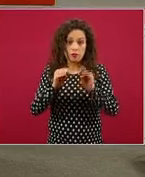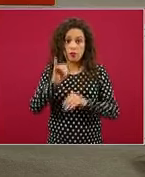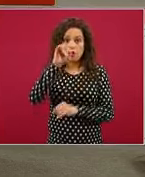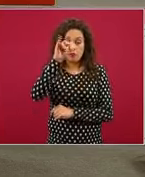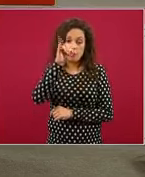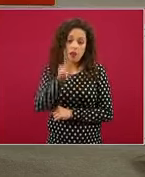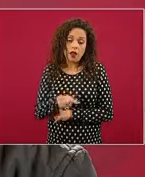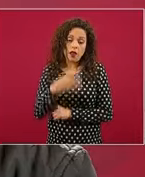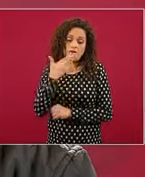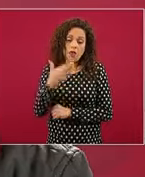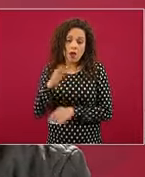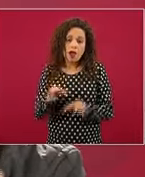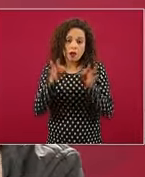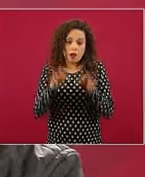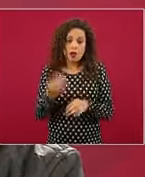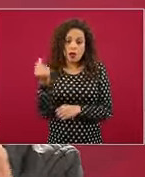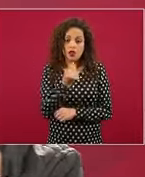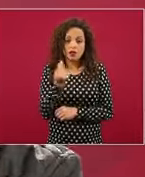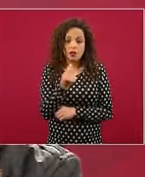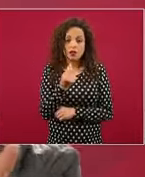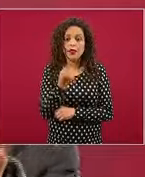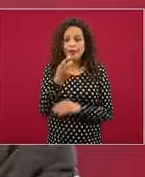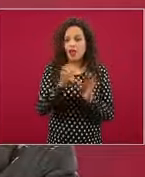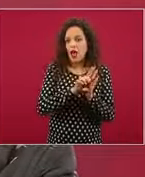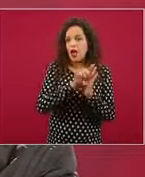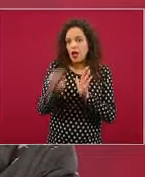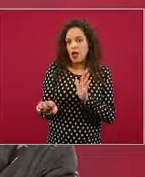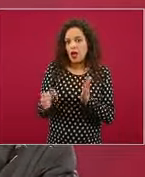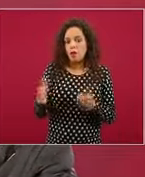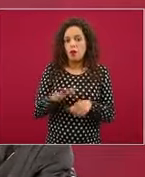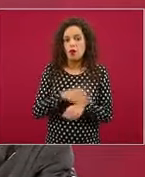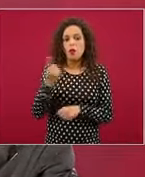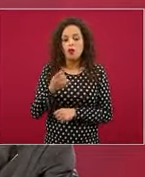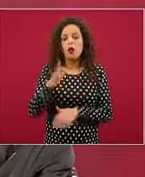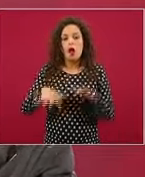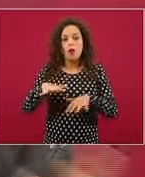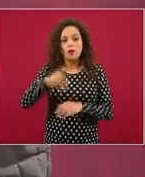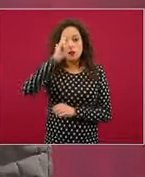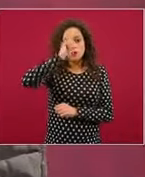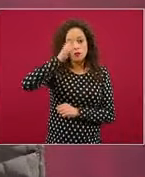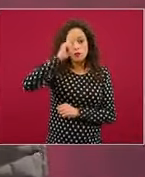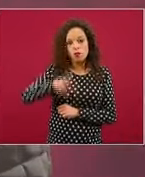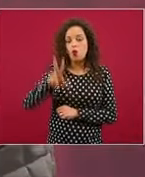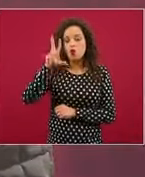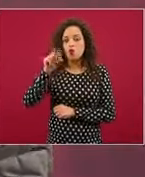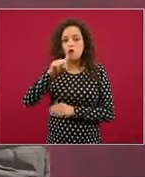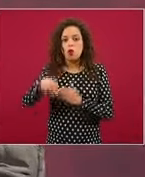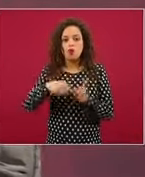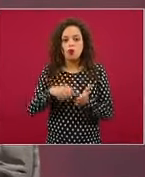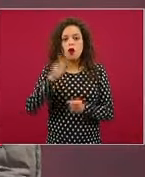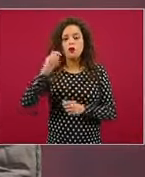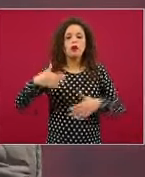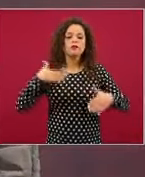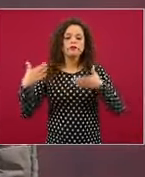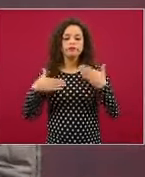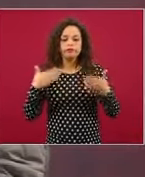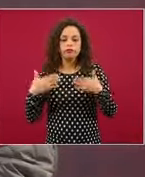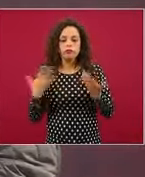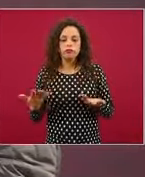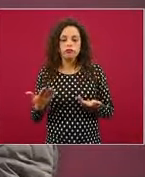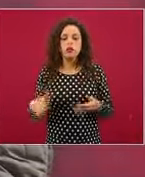como ejemplo, y de pronto han hecho restricciones de movilidad con modalidades creativas, cambiando el uso